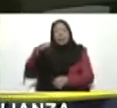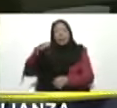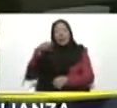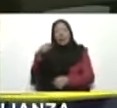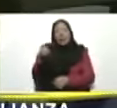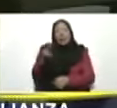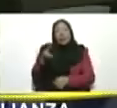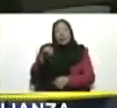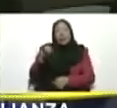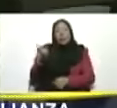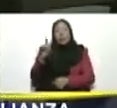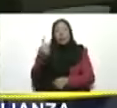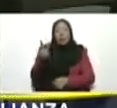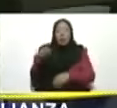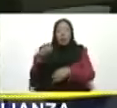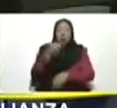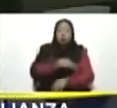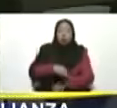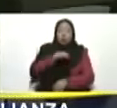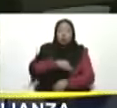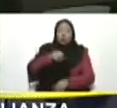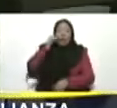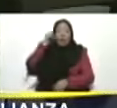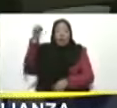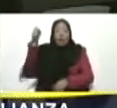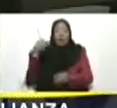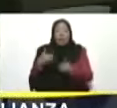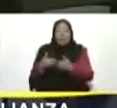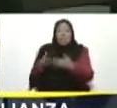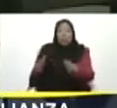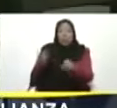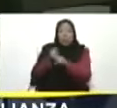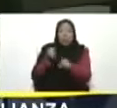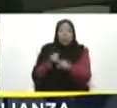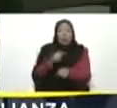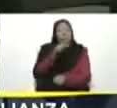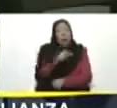Es una empresa pública, socialista, en manos de la clase obrera.